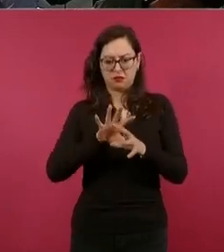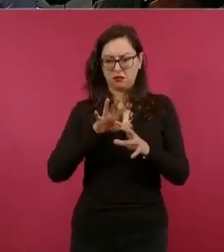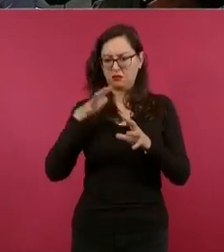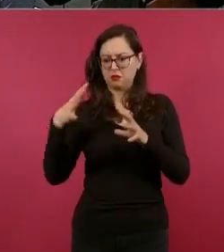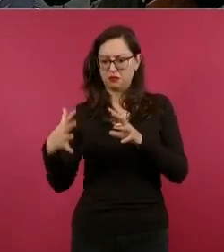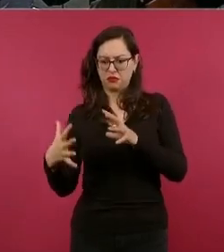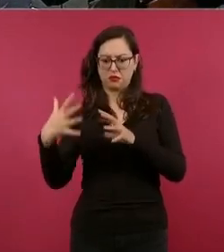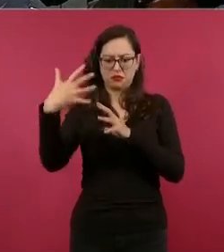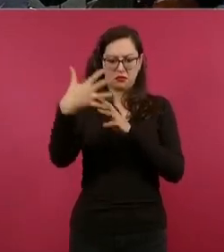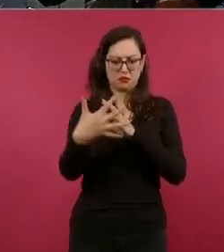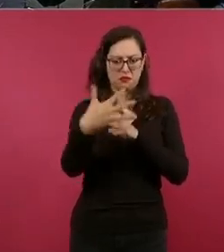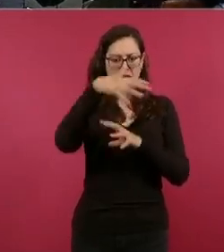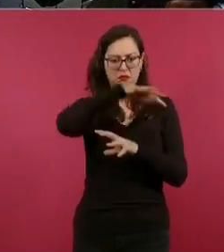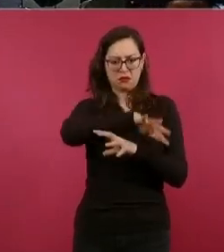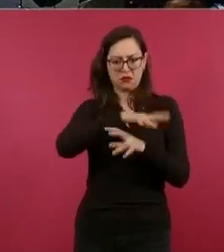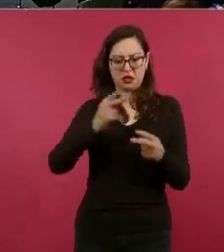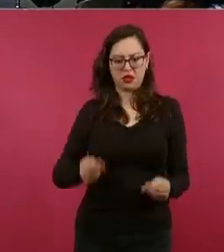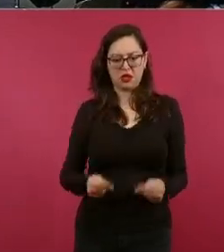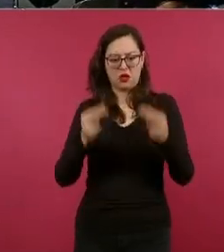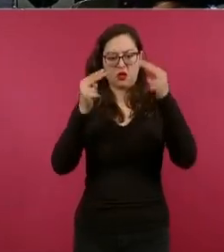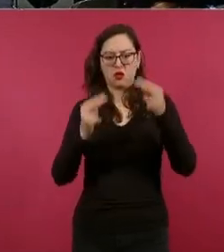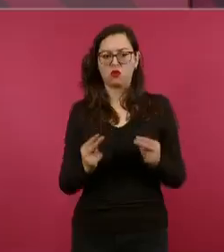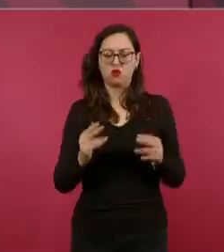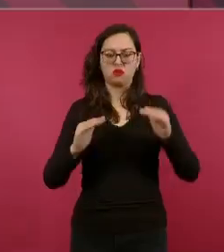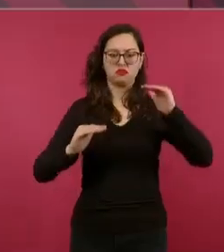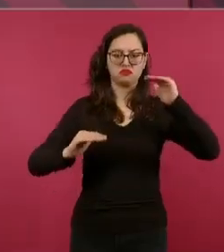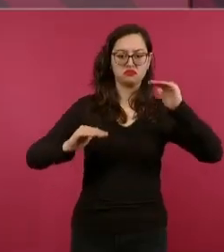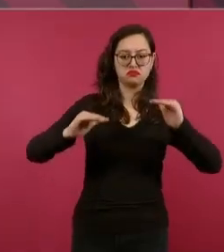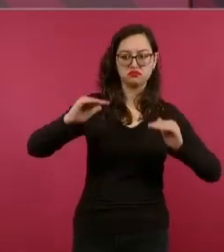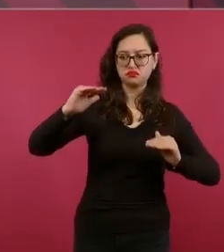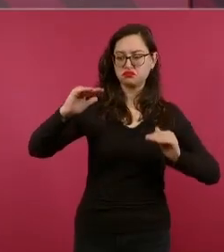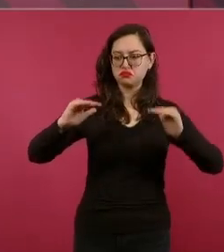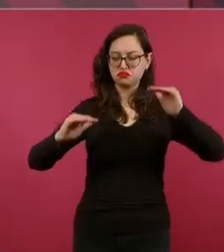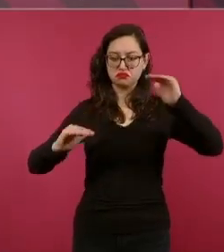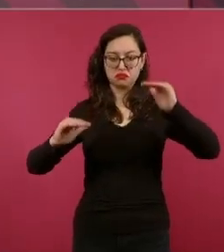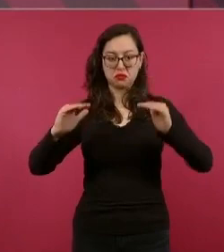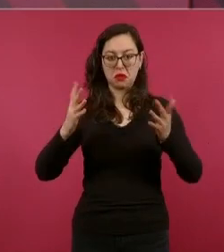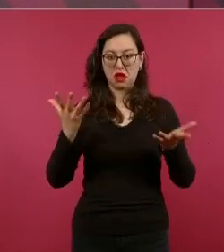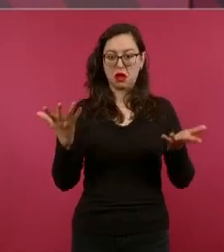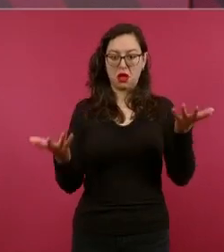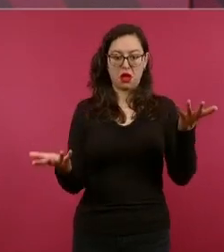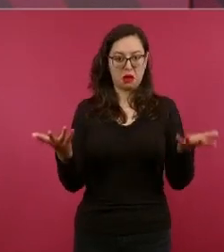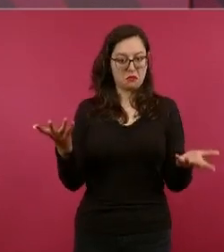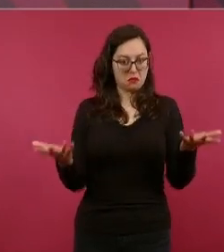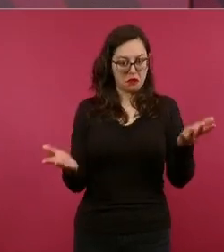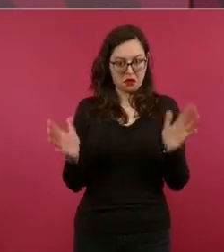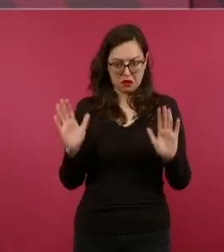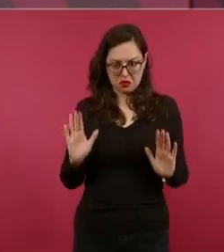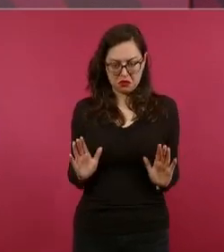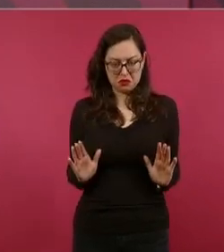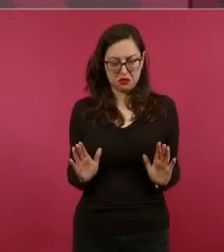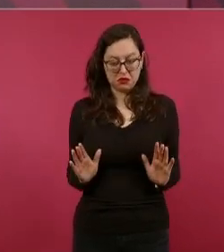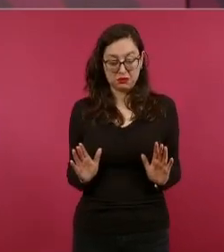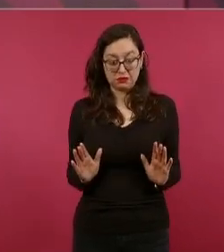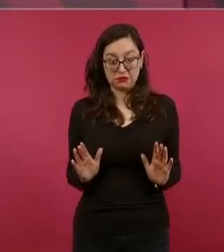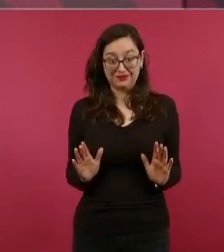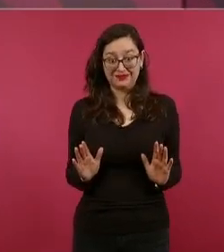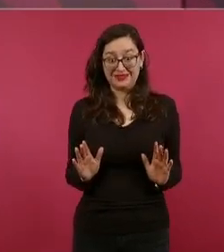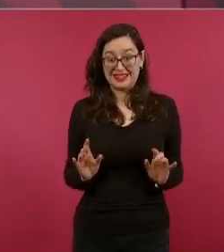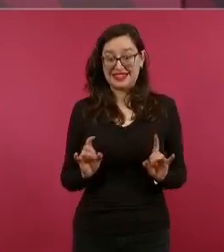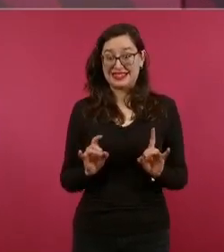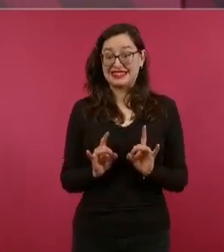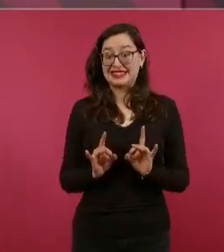lo económico, en lo comercial, porque si eso llegara a